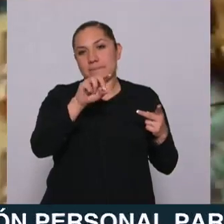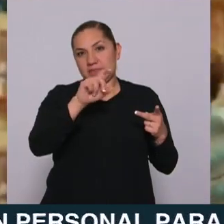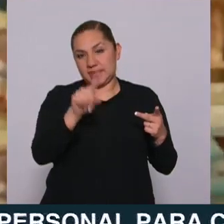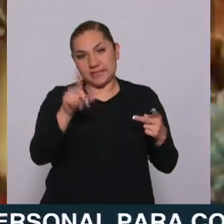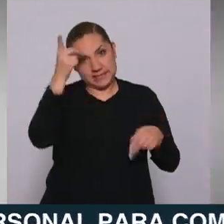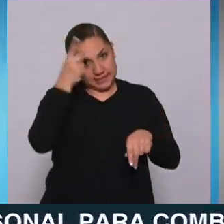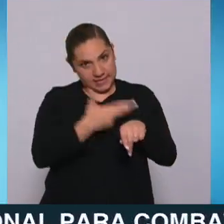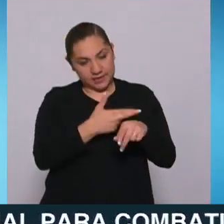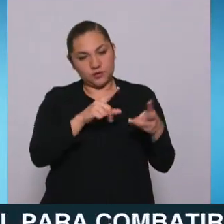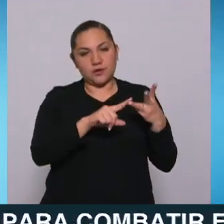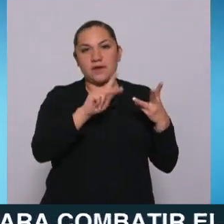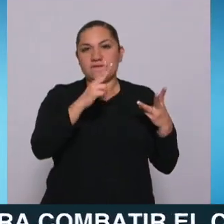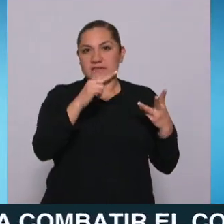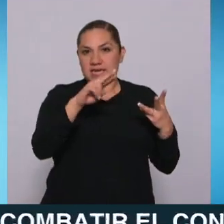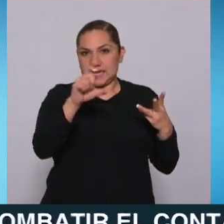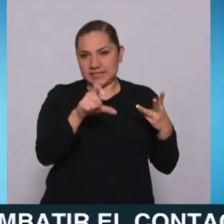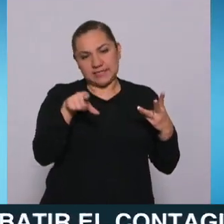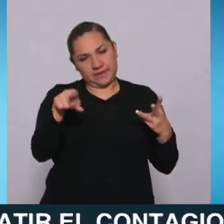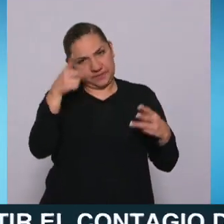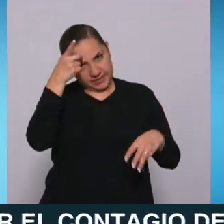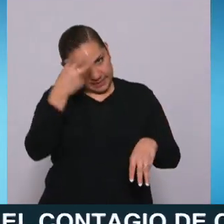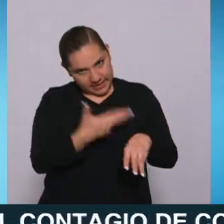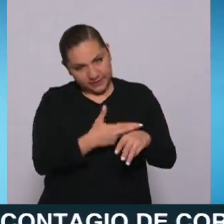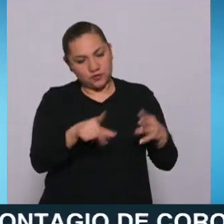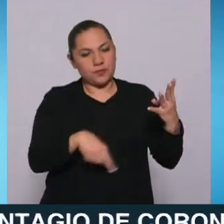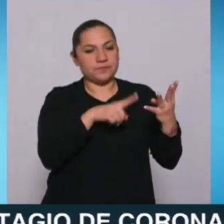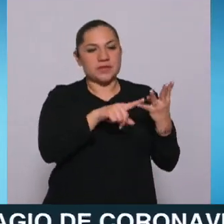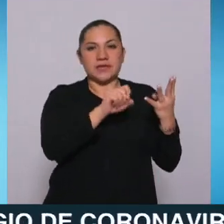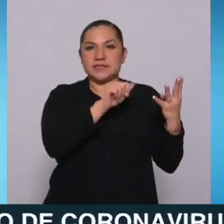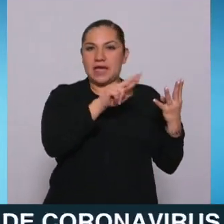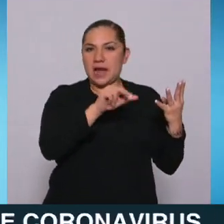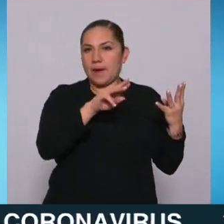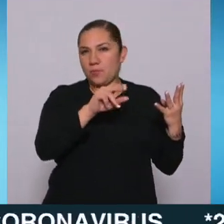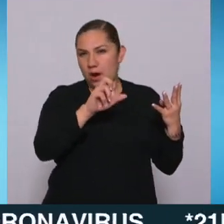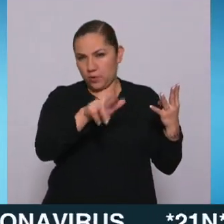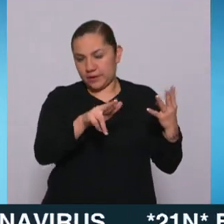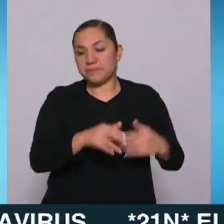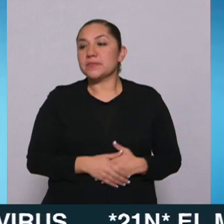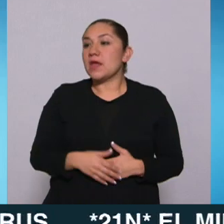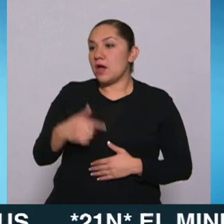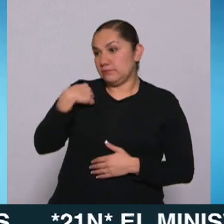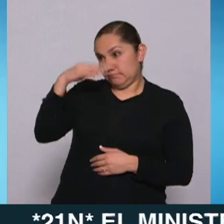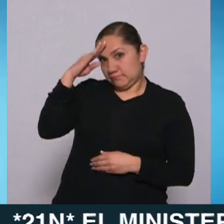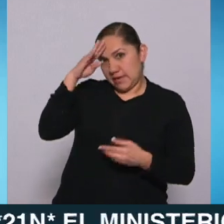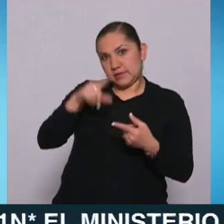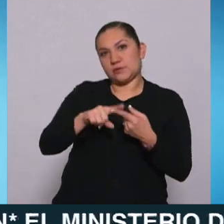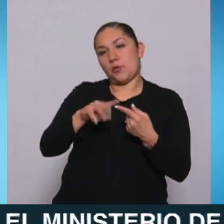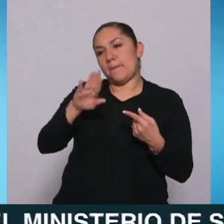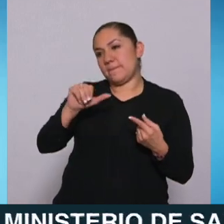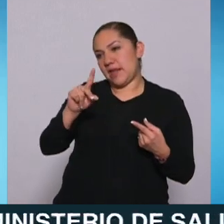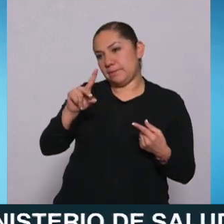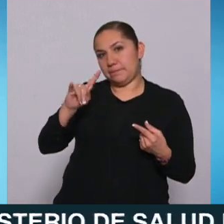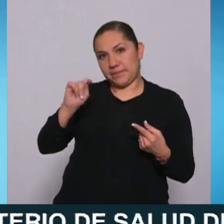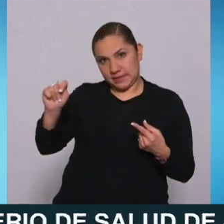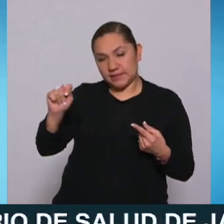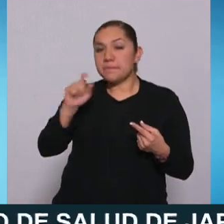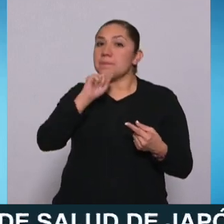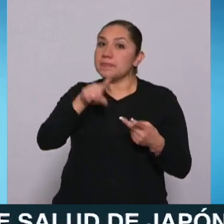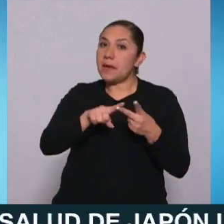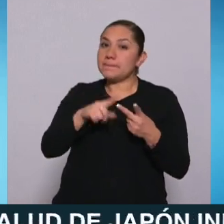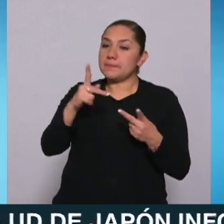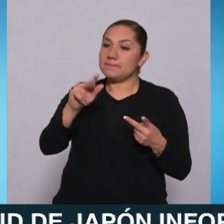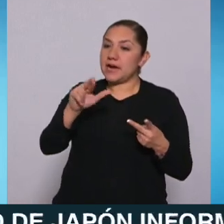mejor actriz Renée Zellweger. Mejor actriz de reparto Laura Dern, mejor actor de reparto Brad Pitt. Creo que Parásitos va a ganar